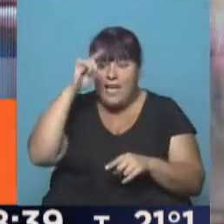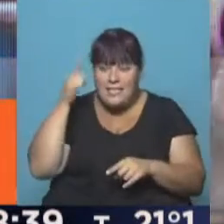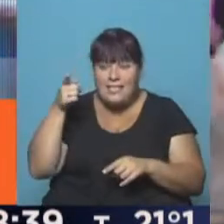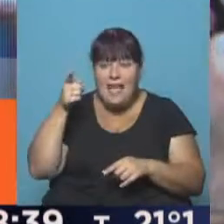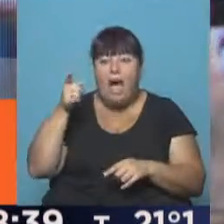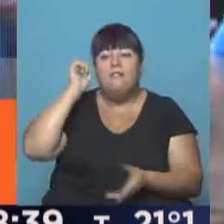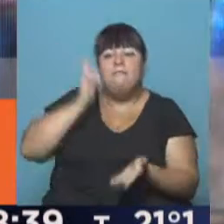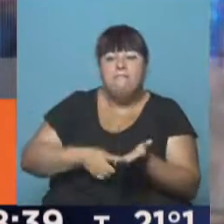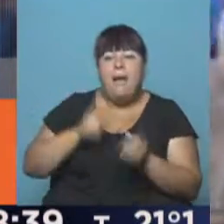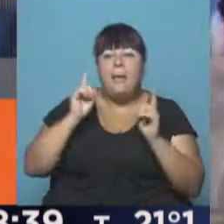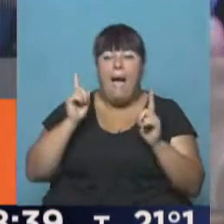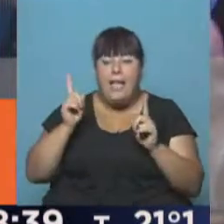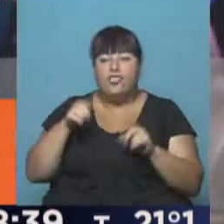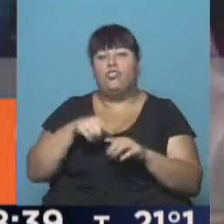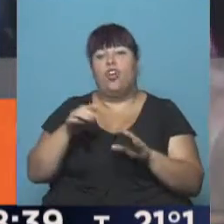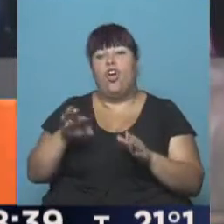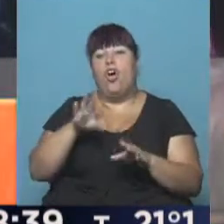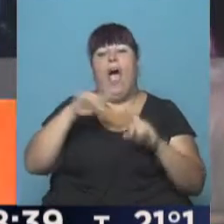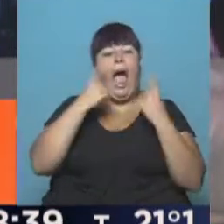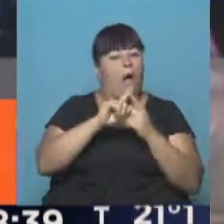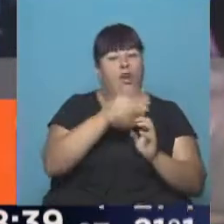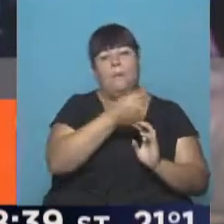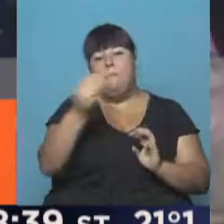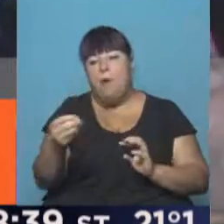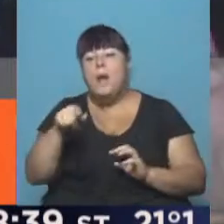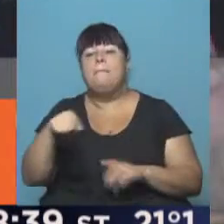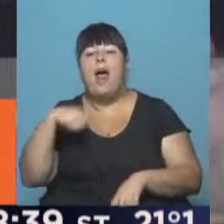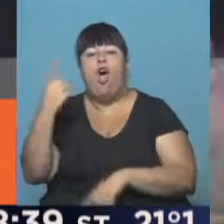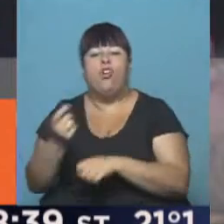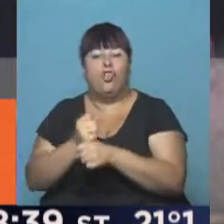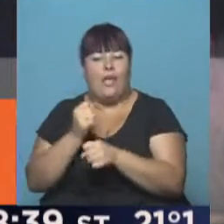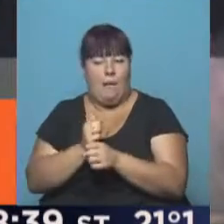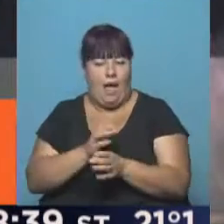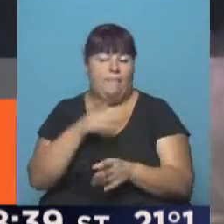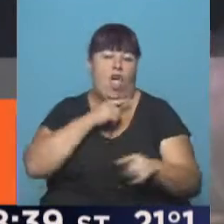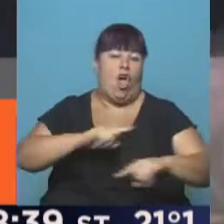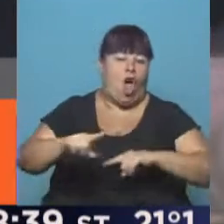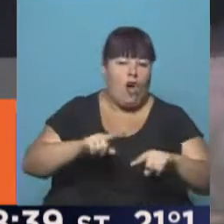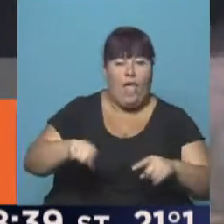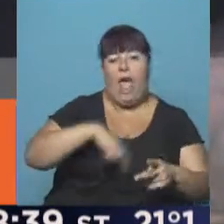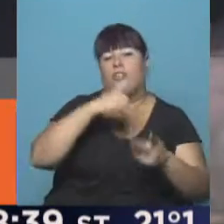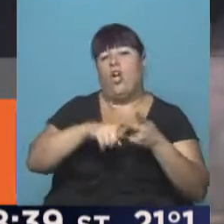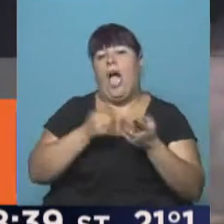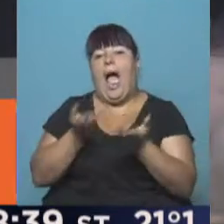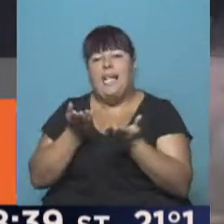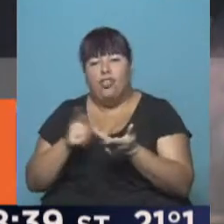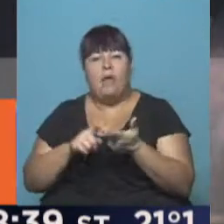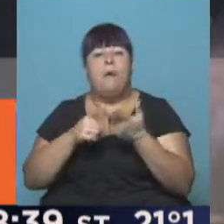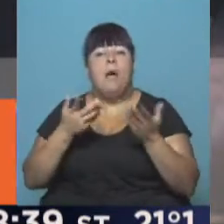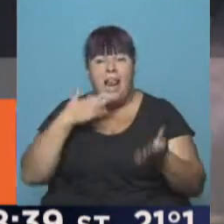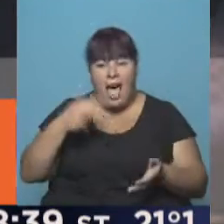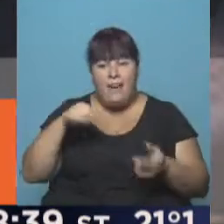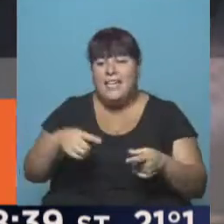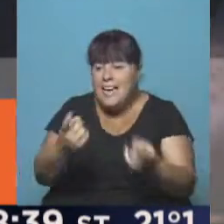es el que determina que un docente salga de las aulas para que haga otra función unas coordinaciones asesoramientos porque